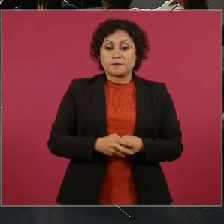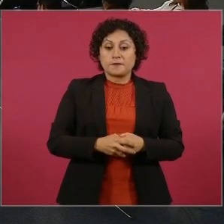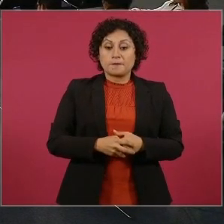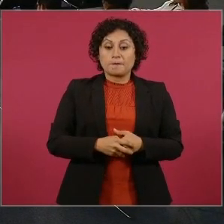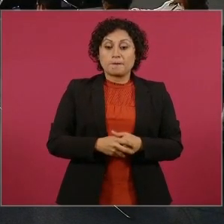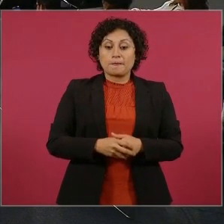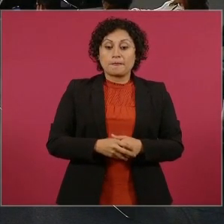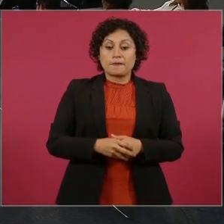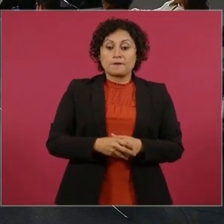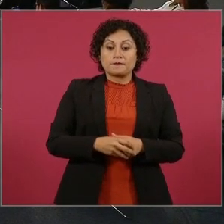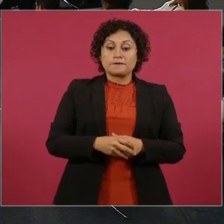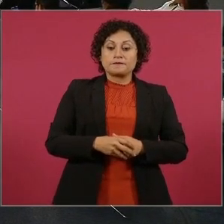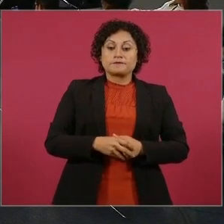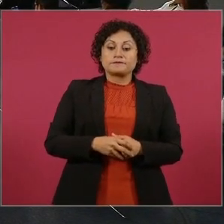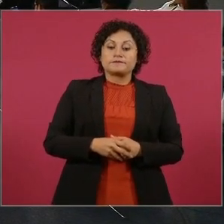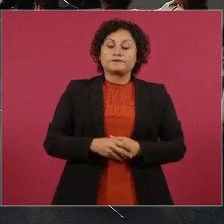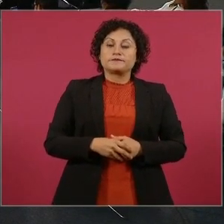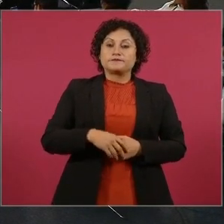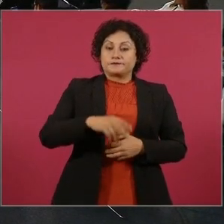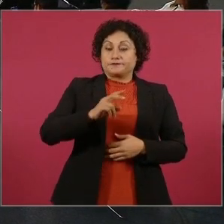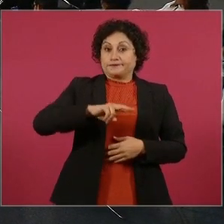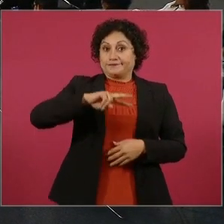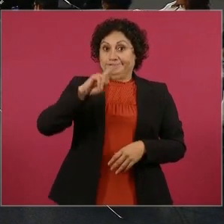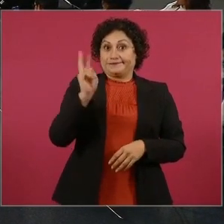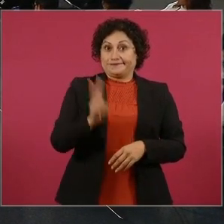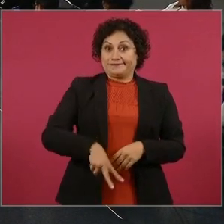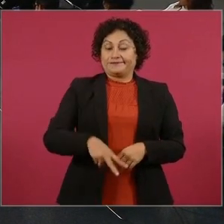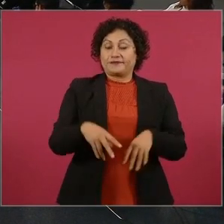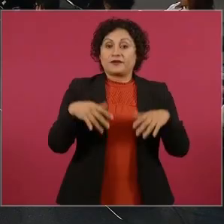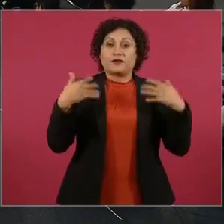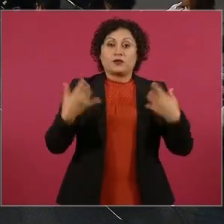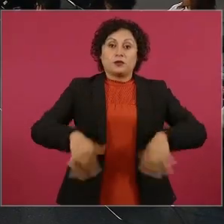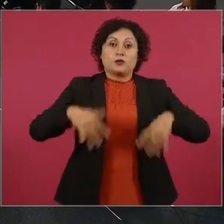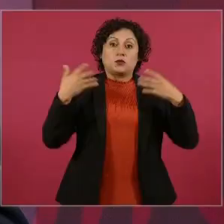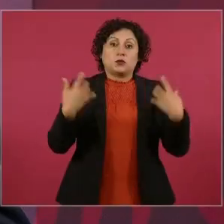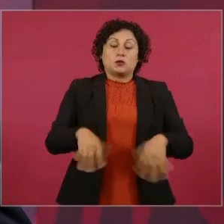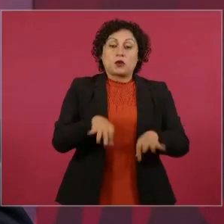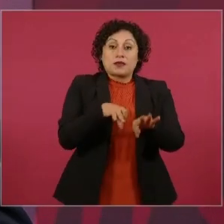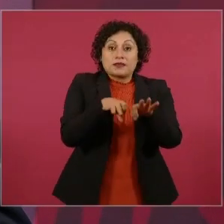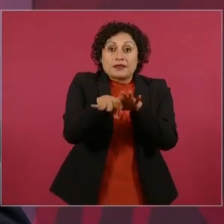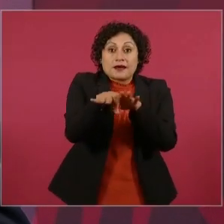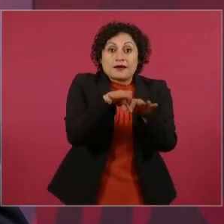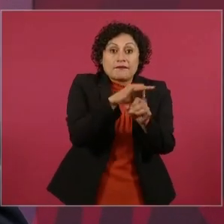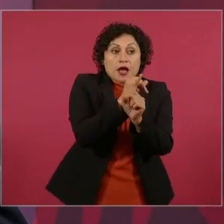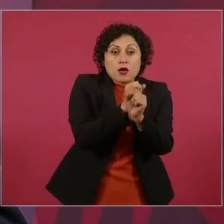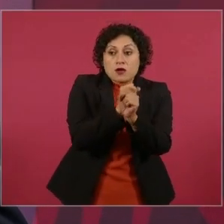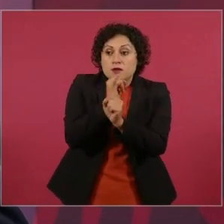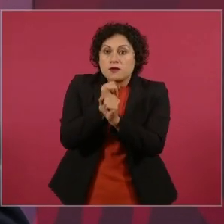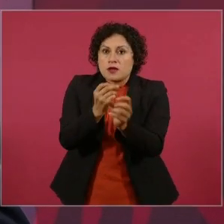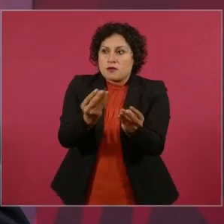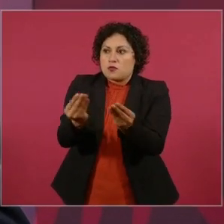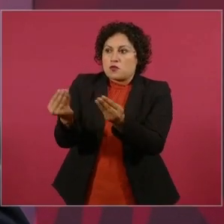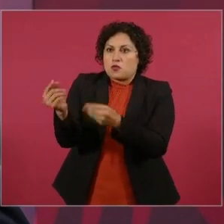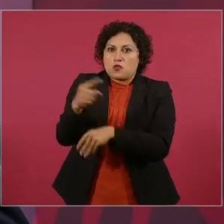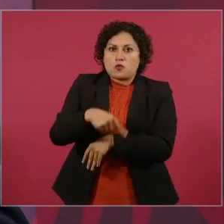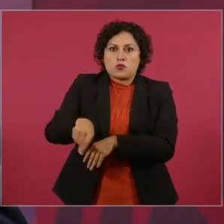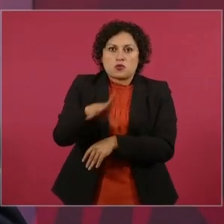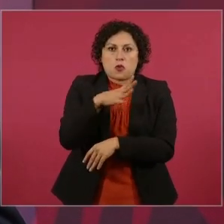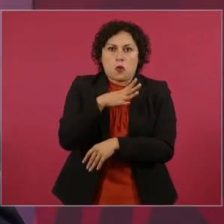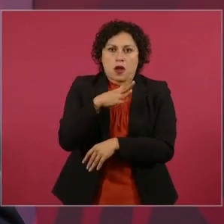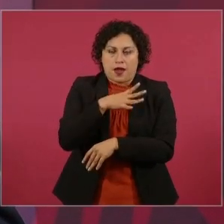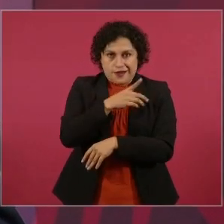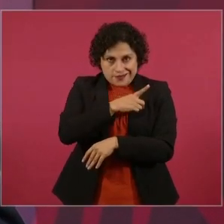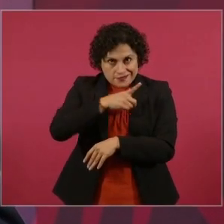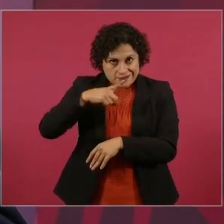Eh hay mucho trabajo de investigación y hay que seguirlo haciendo que la